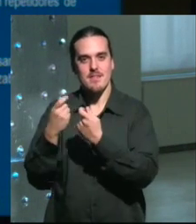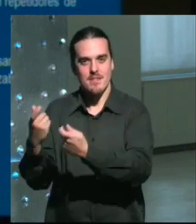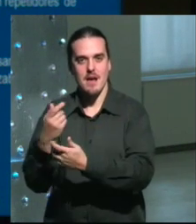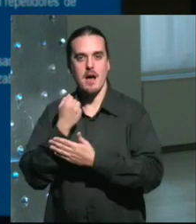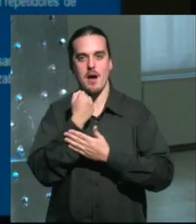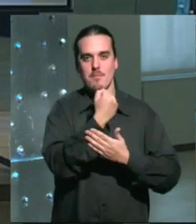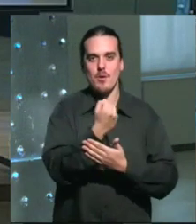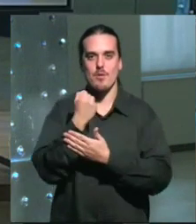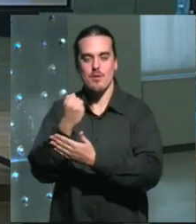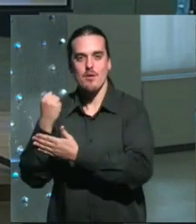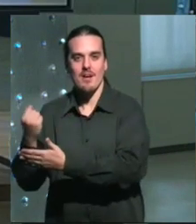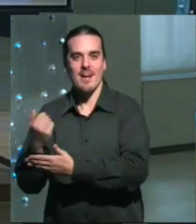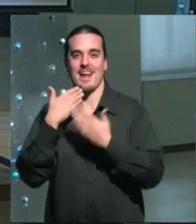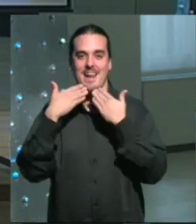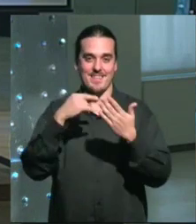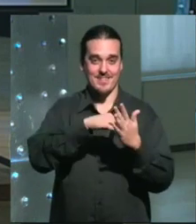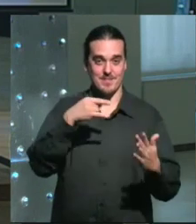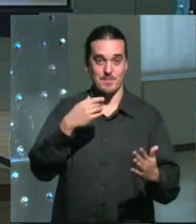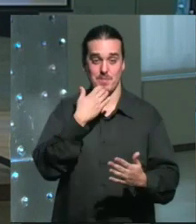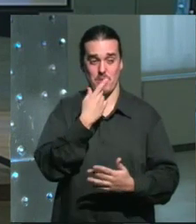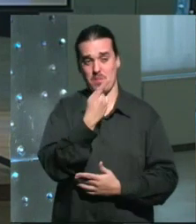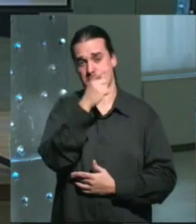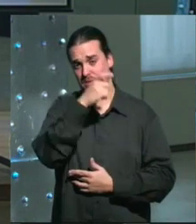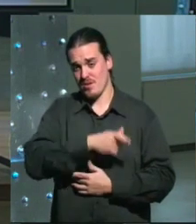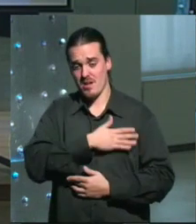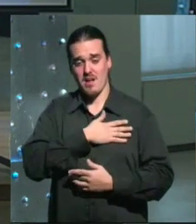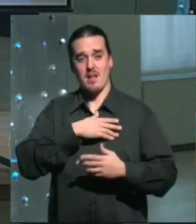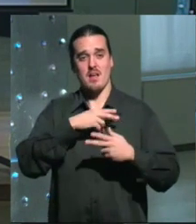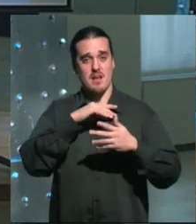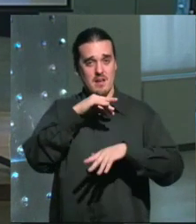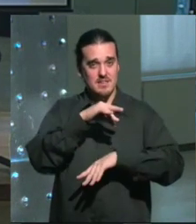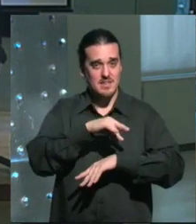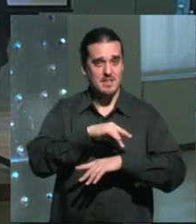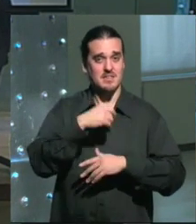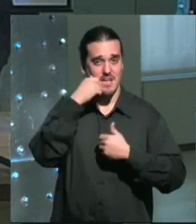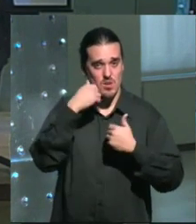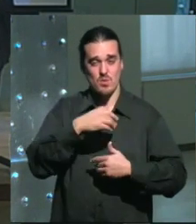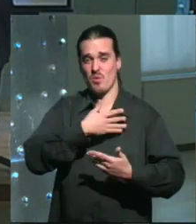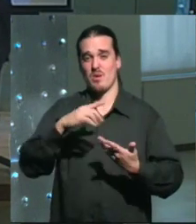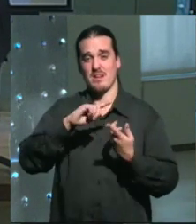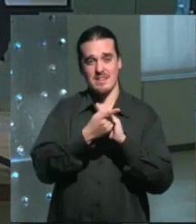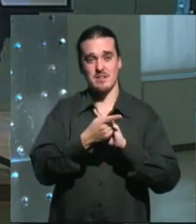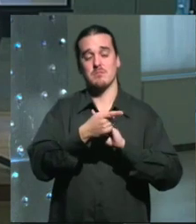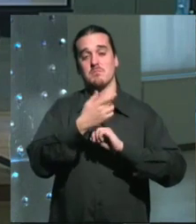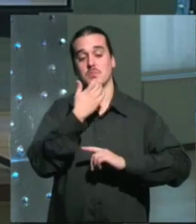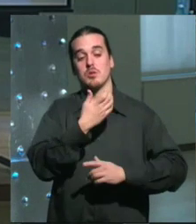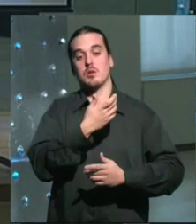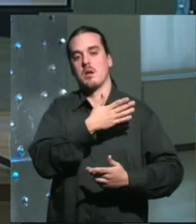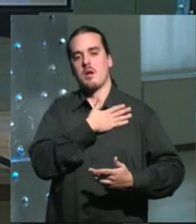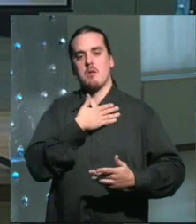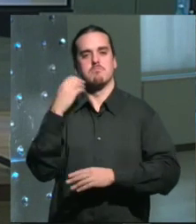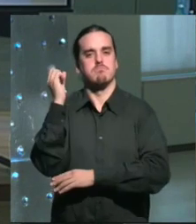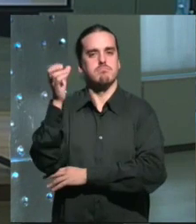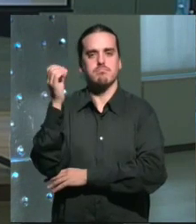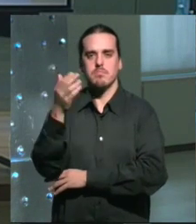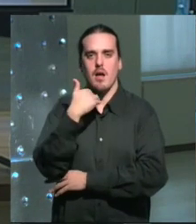que era un prescriptor de opinión en el tema de la reforma sanitaria, lo invitaban en su suscripción, en su pueblo, en su ciudad, a